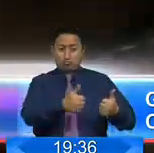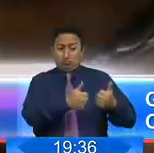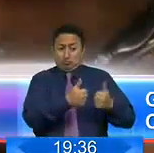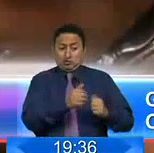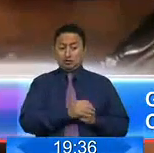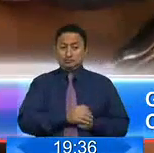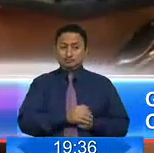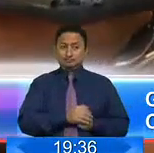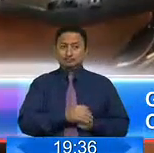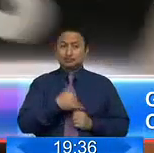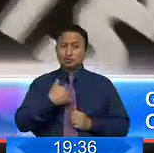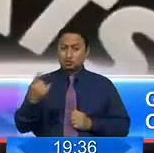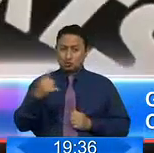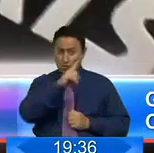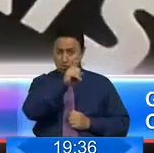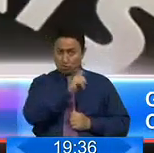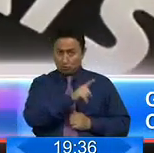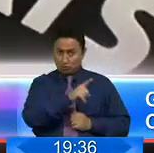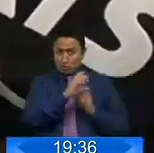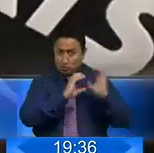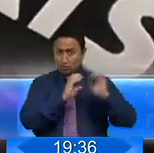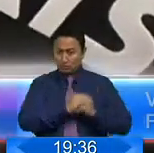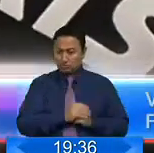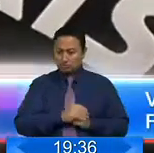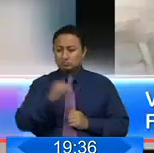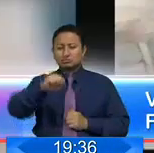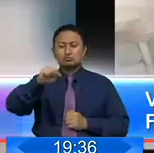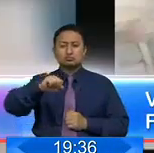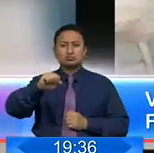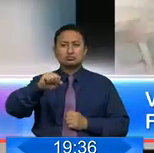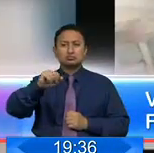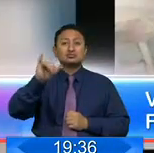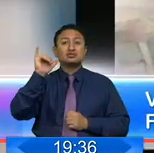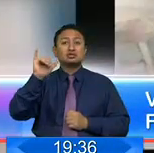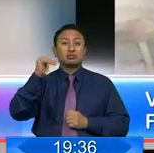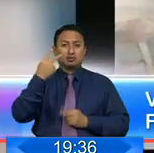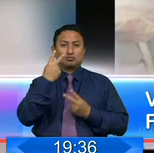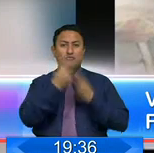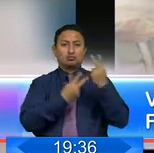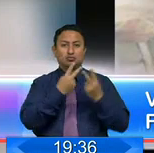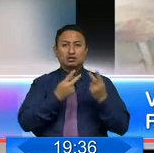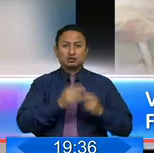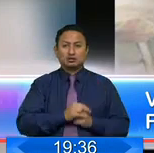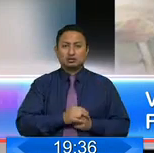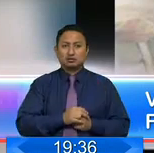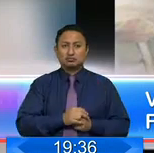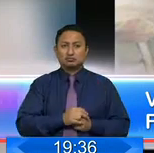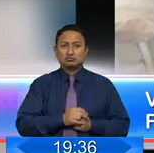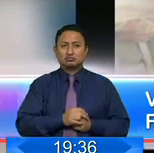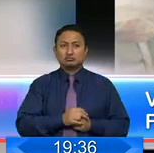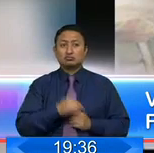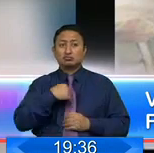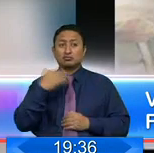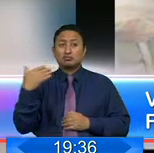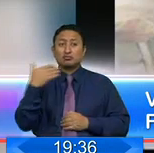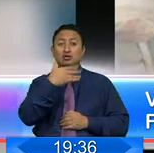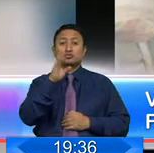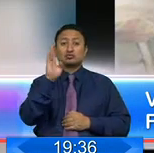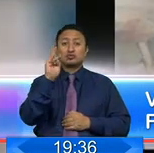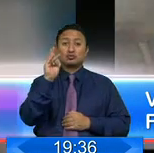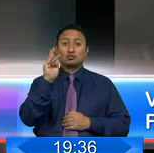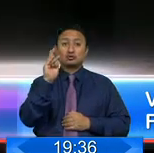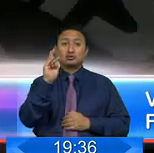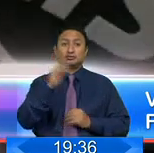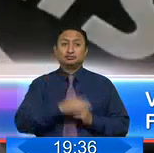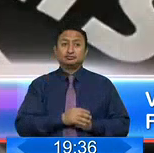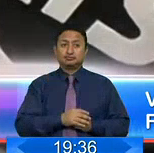¿Conversó con ellos? Sí, él tuvo visita el día el sábado, tuvo visita a la cual fue su esposa